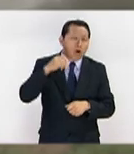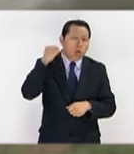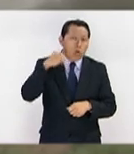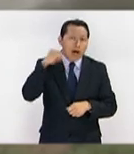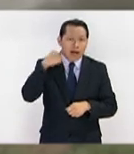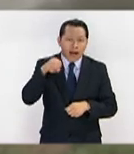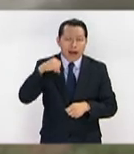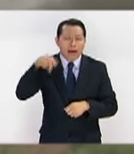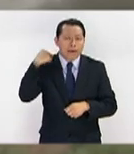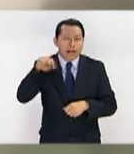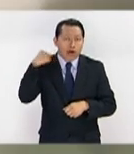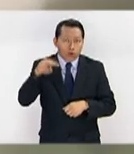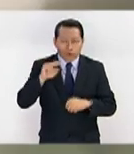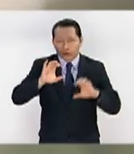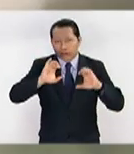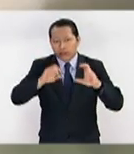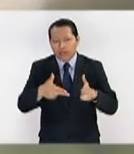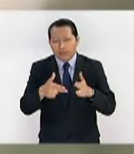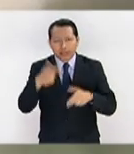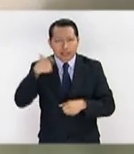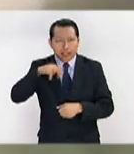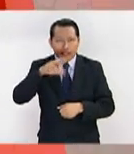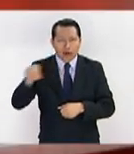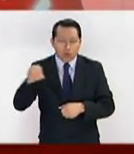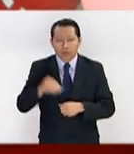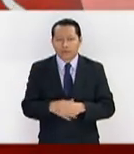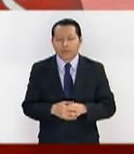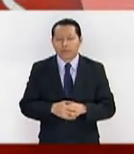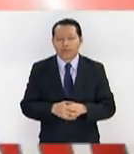Oaxaca, Veracruz, Chiapas y Quintana Roo.